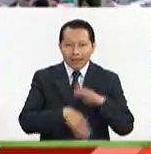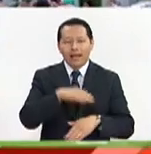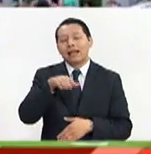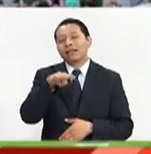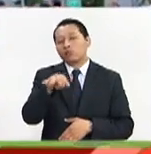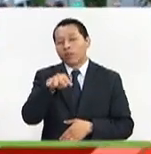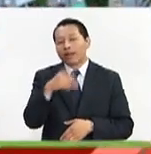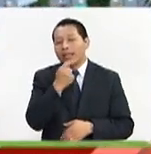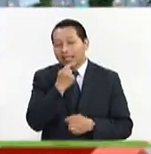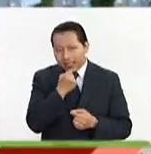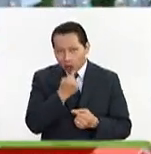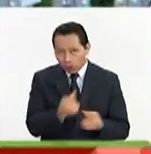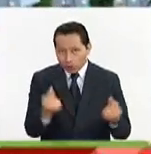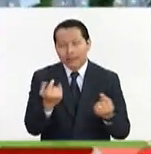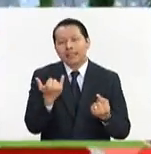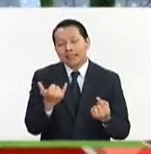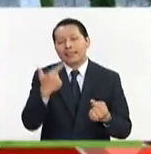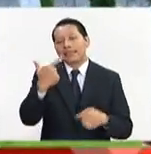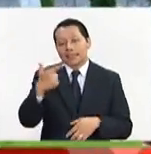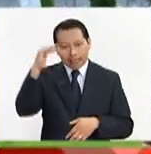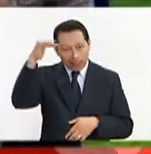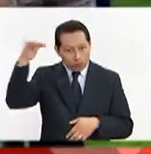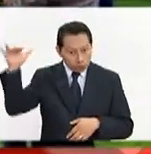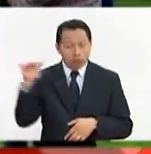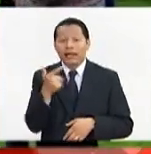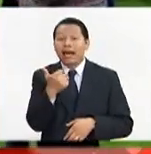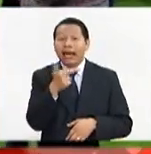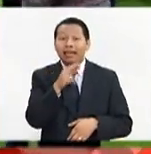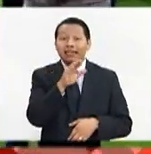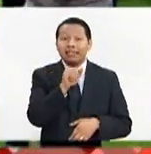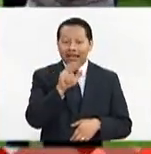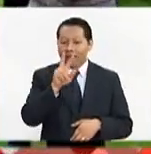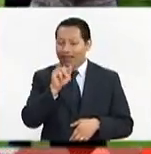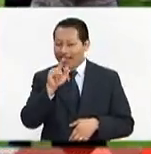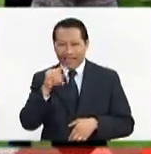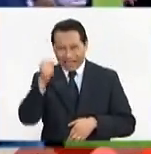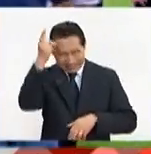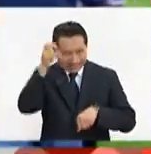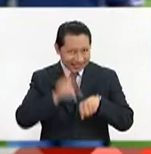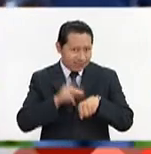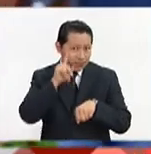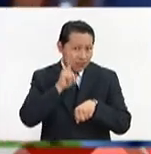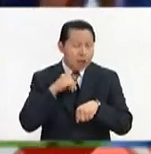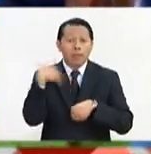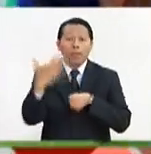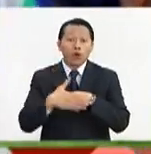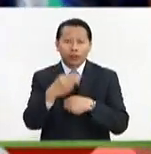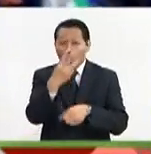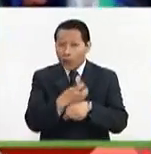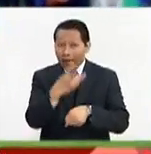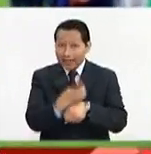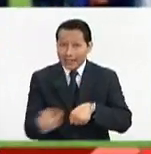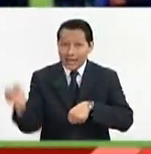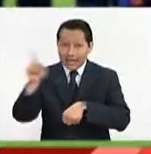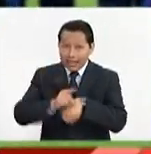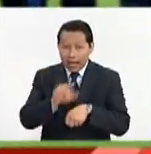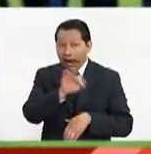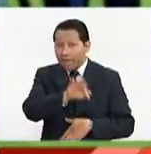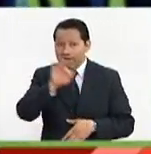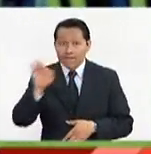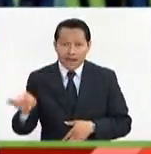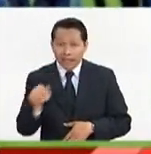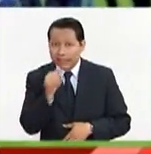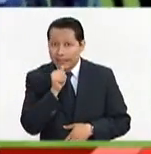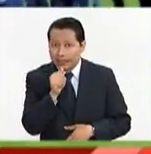19 niños y 7 adultos. García Villegas tendrá la oportunidad de presentarse a declarar en un tercer citatorio cuya fecha aún está